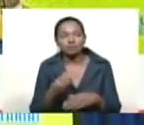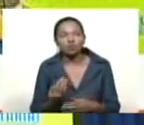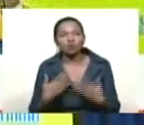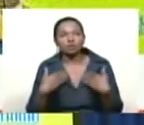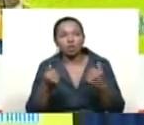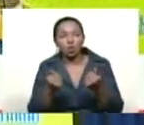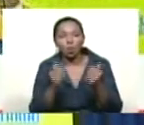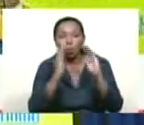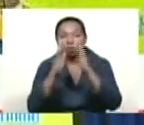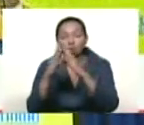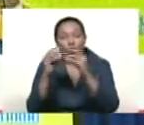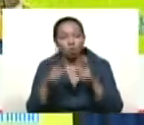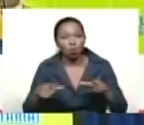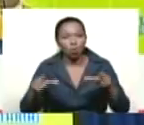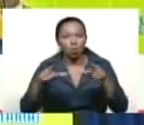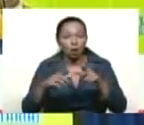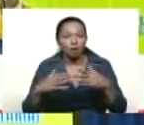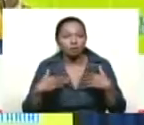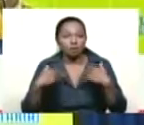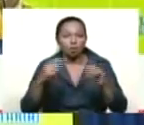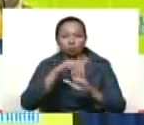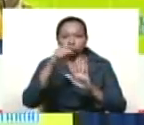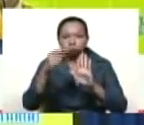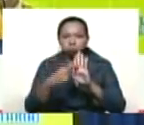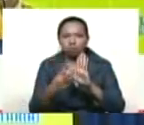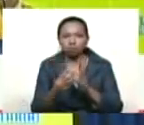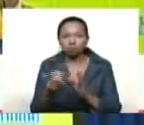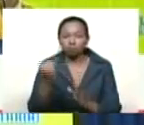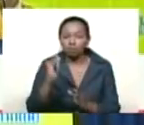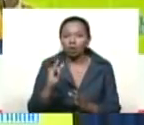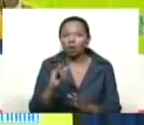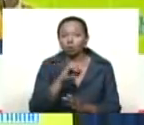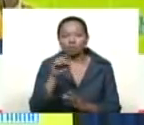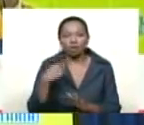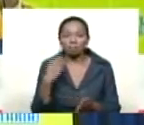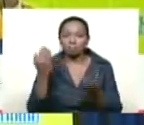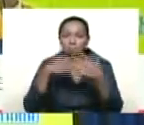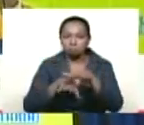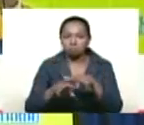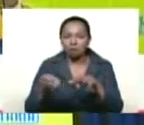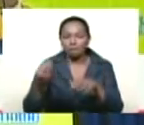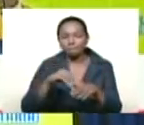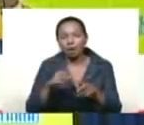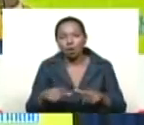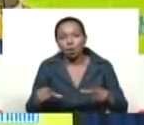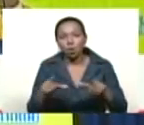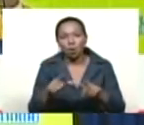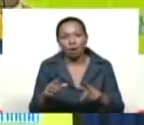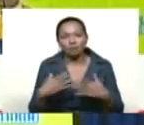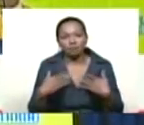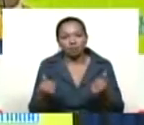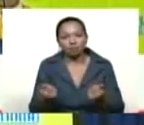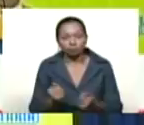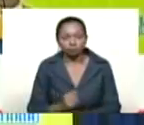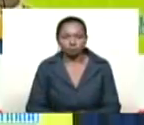organizando las áreas de salud integral, las hacía. Ahora ustedes se incorporan a las áreas de salud integral,